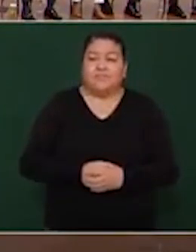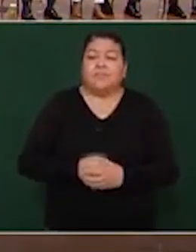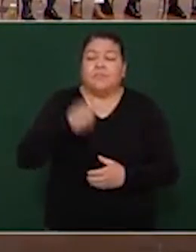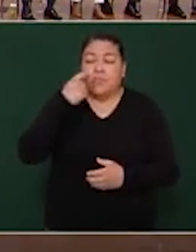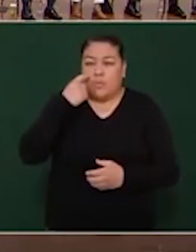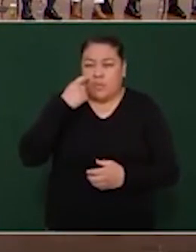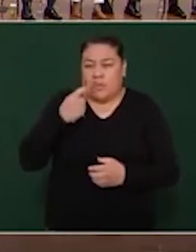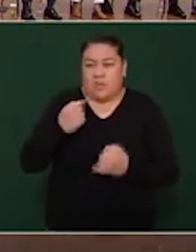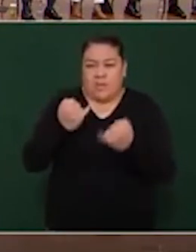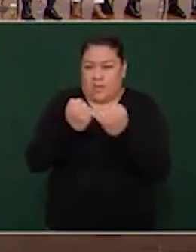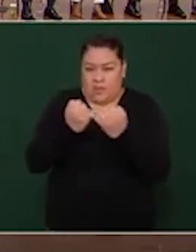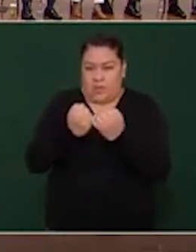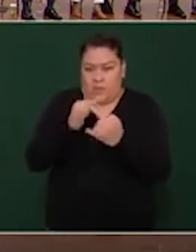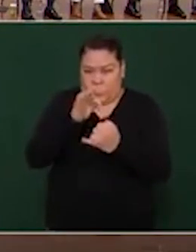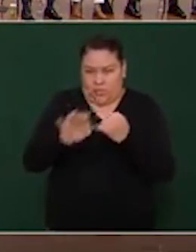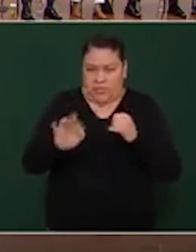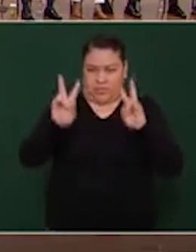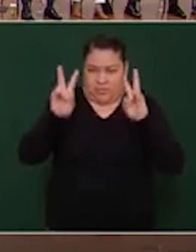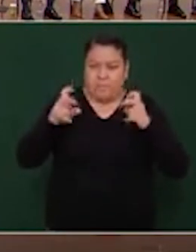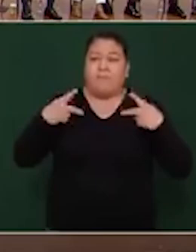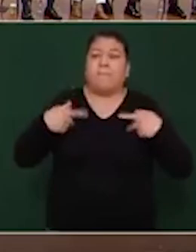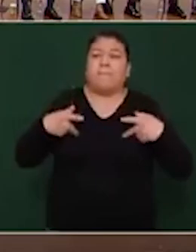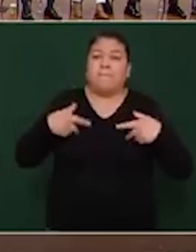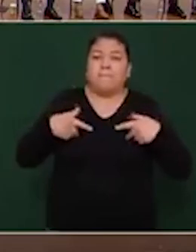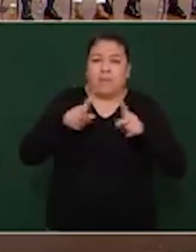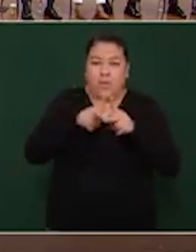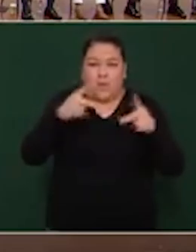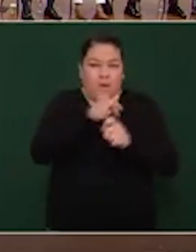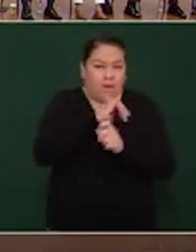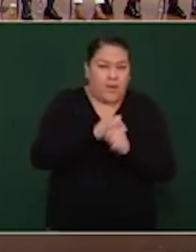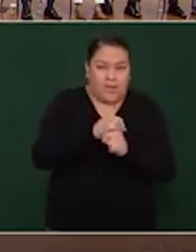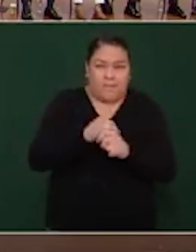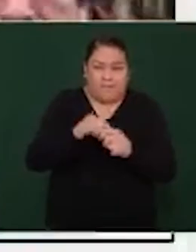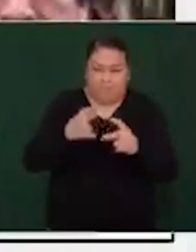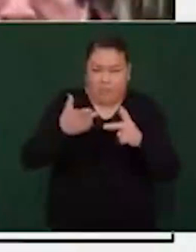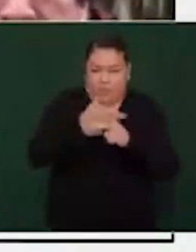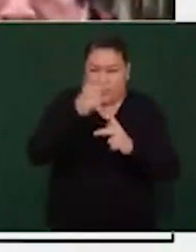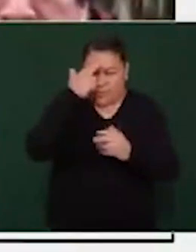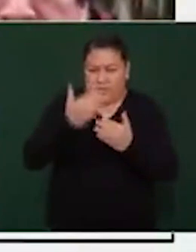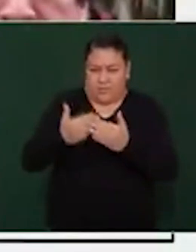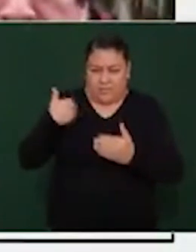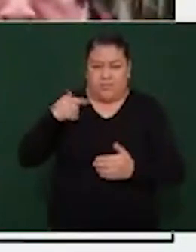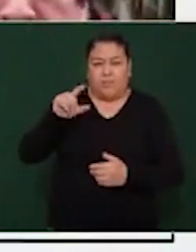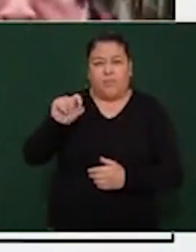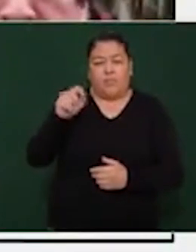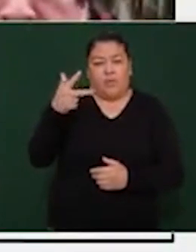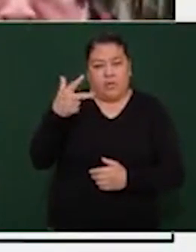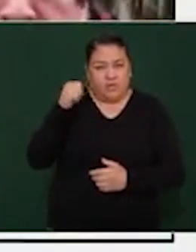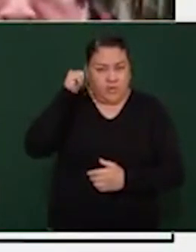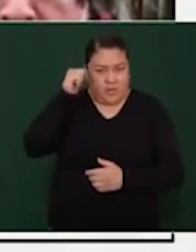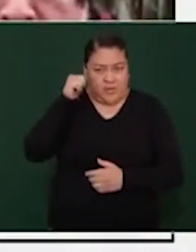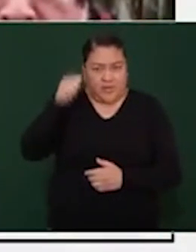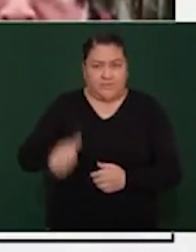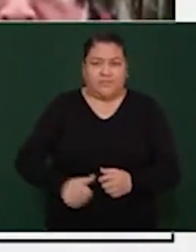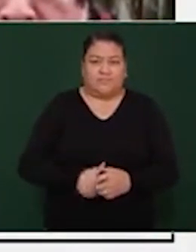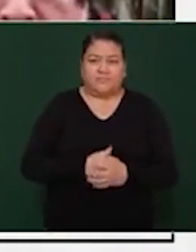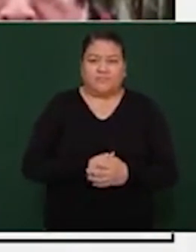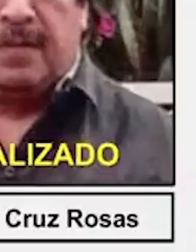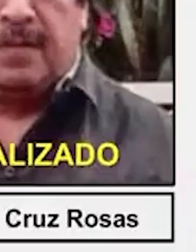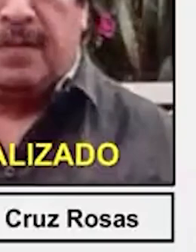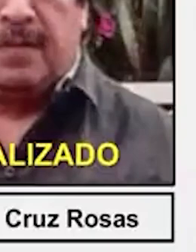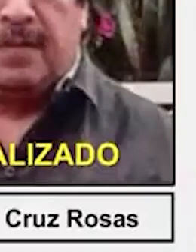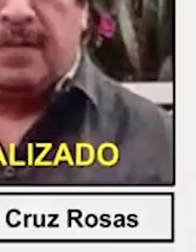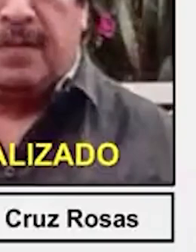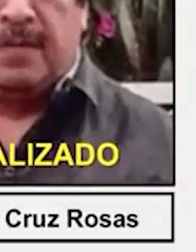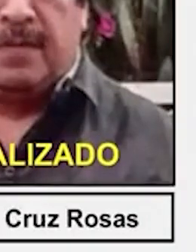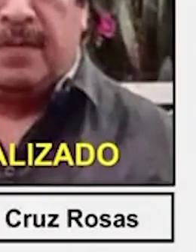último, en el caso del tema de periodistas, señalar que el pasado 28 de abril fue